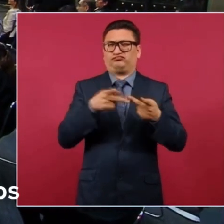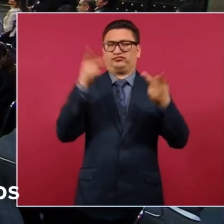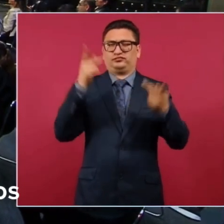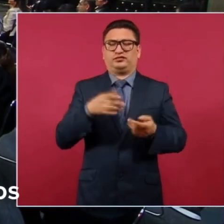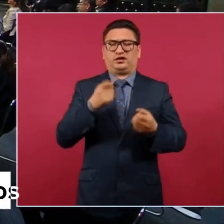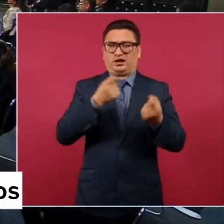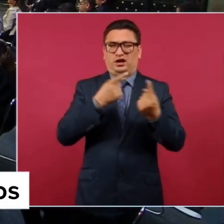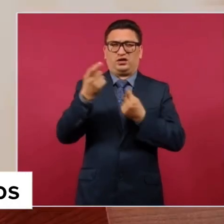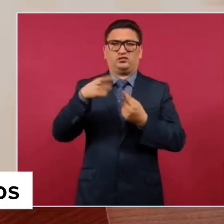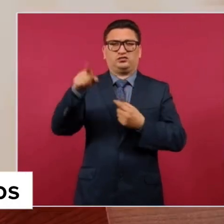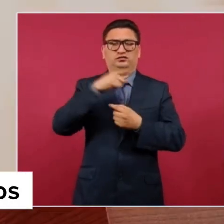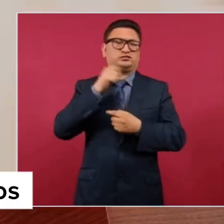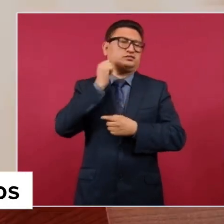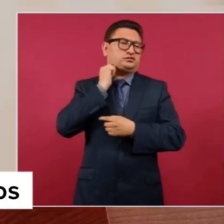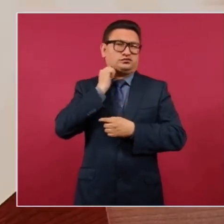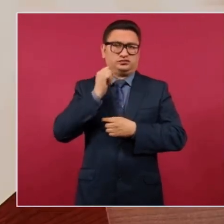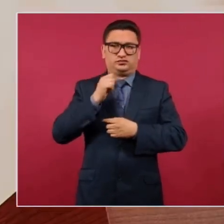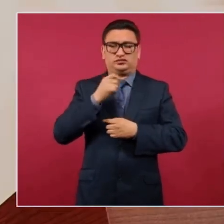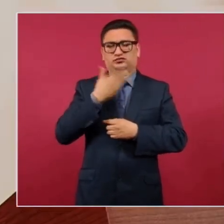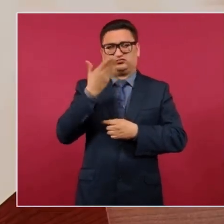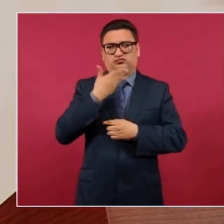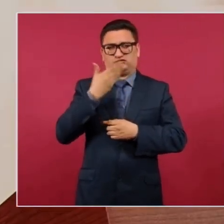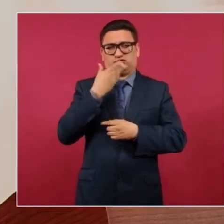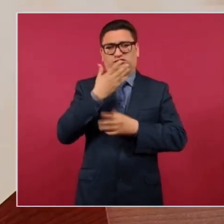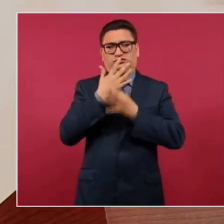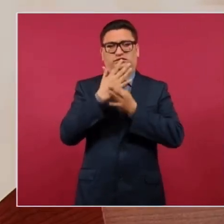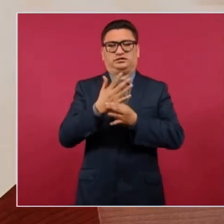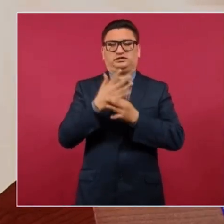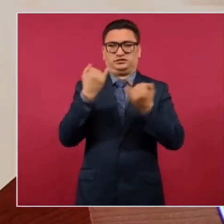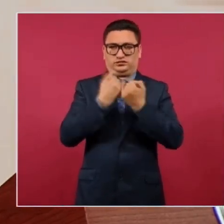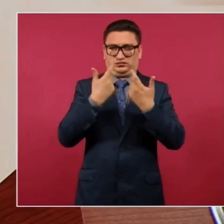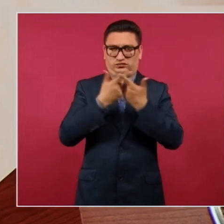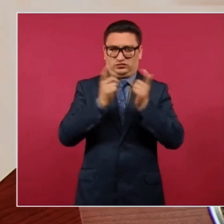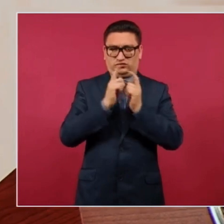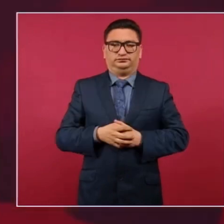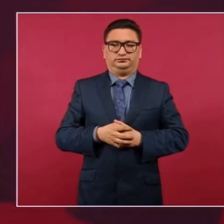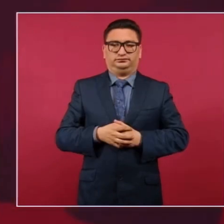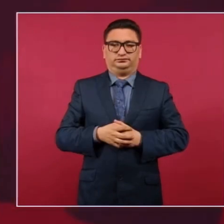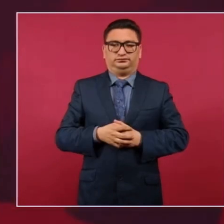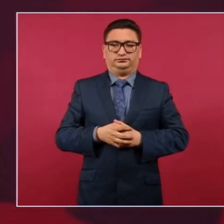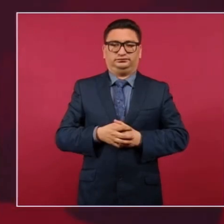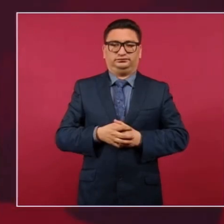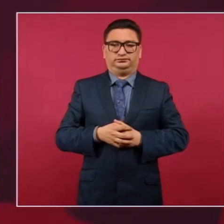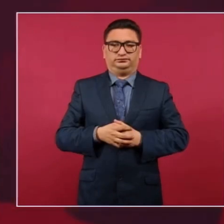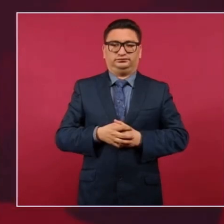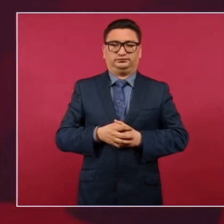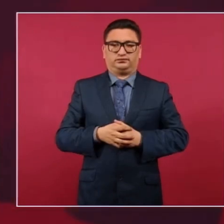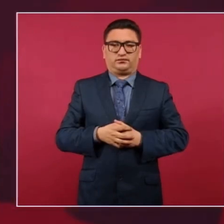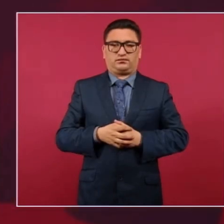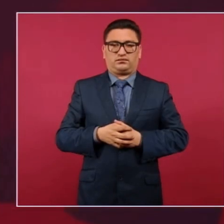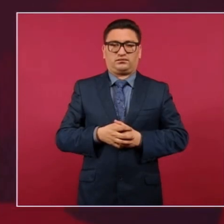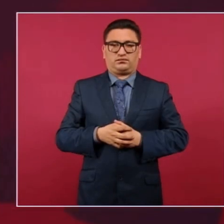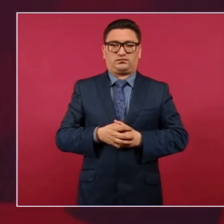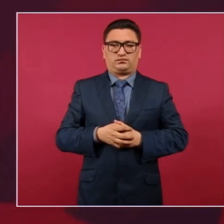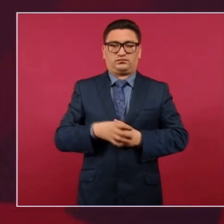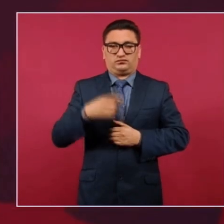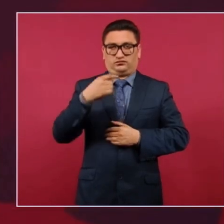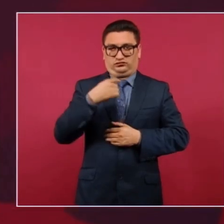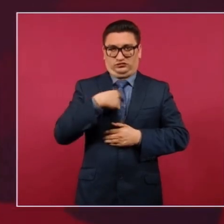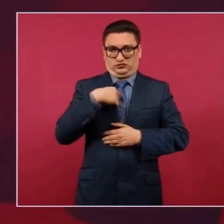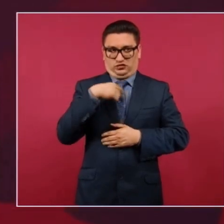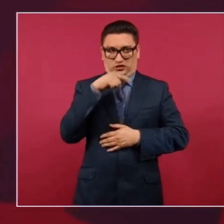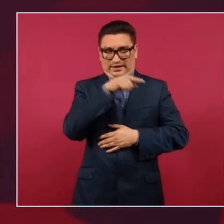algunos senadores republicanos y también los del Departamento de Estado de Estados Unidos. No lo estoy